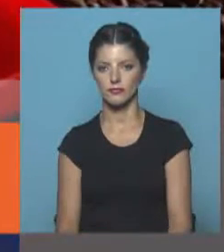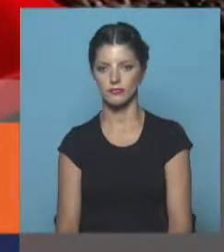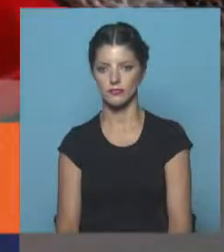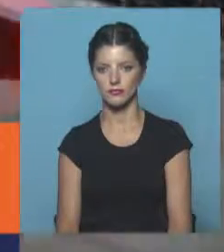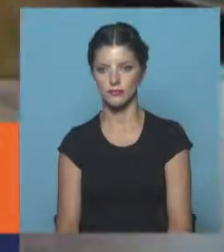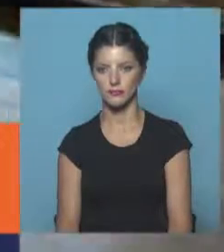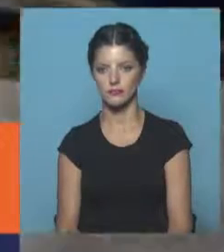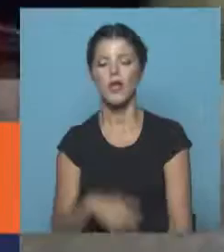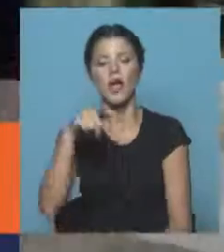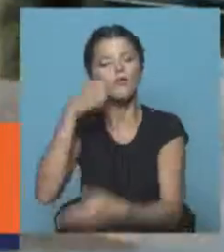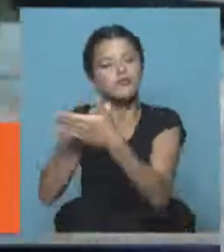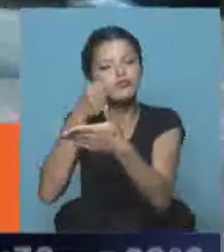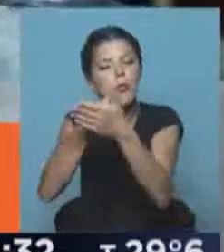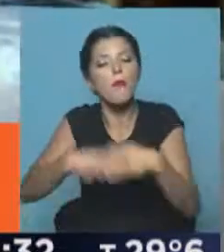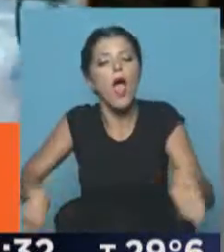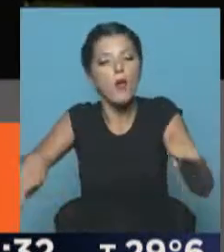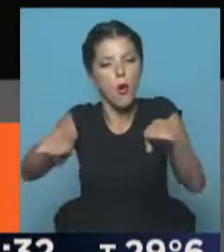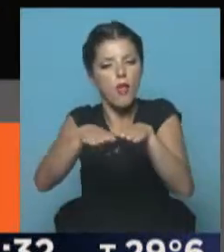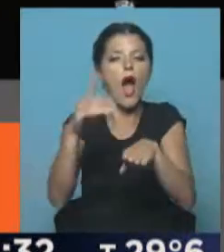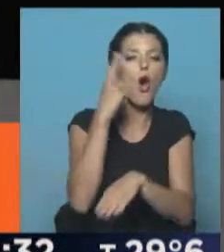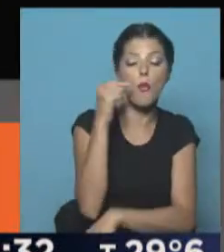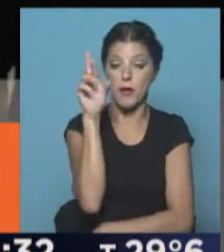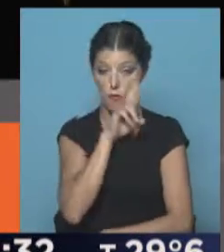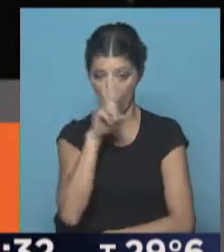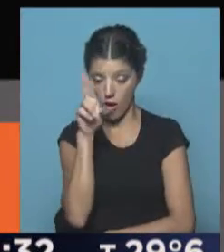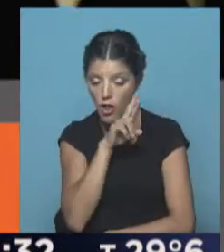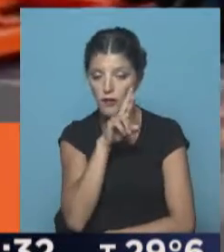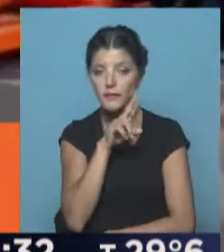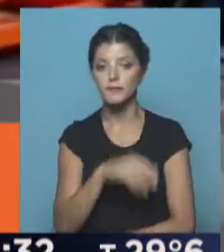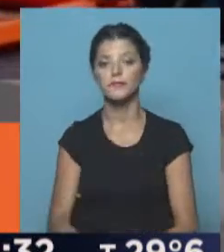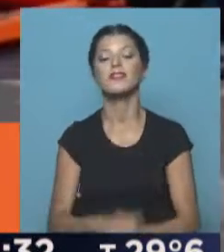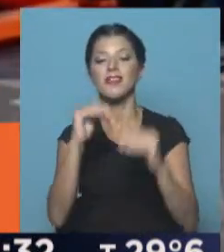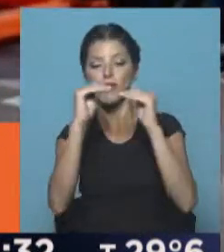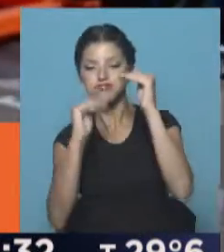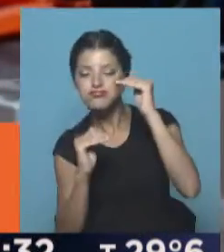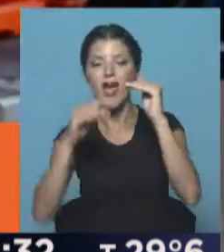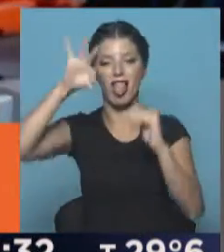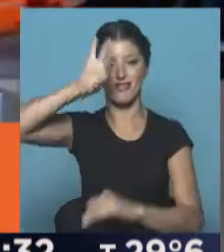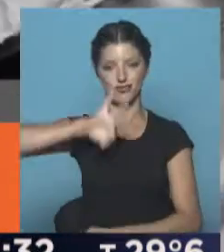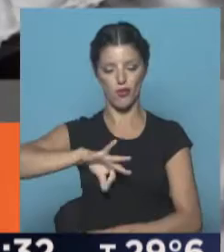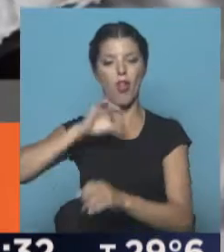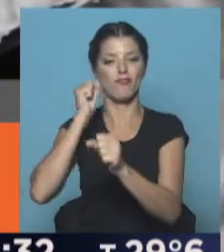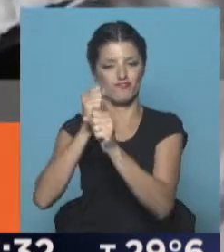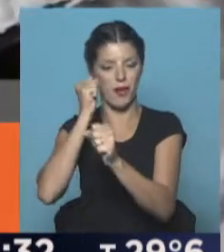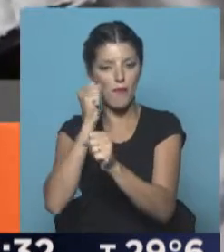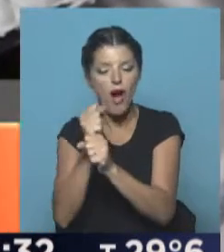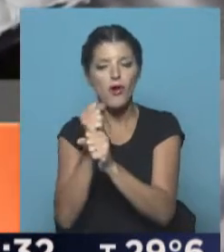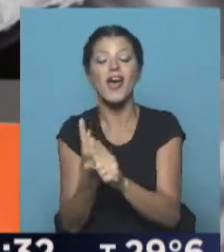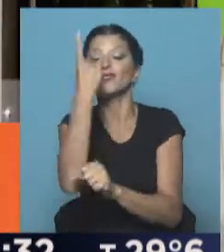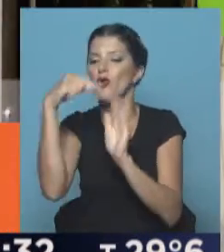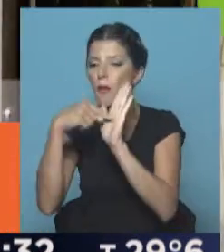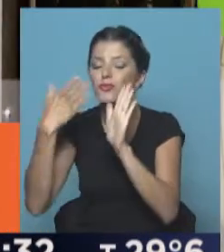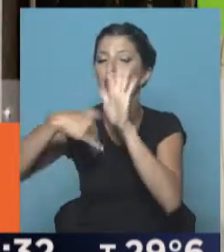En la lucha por la igualdad plena de derechos entre hombres y mujeres, la brecha salarial en el ámbito laboral constituye uno de los